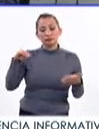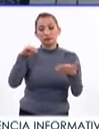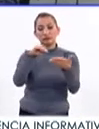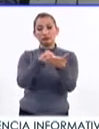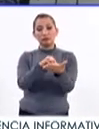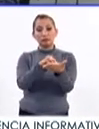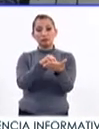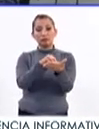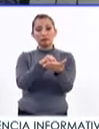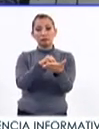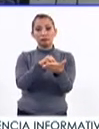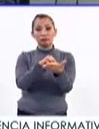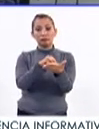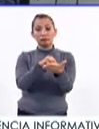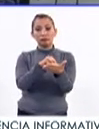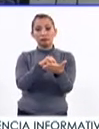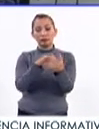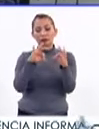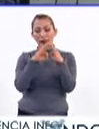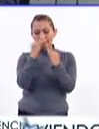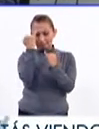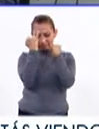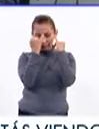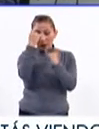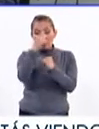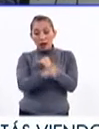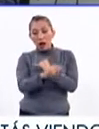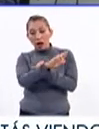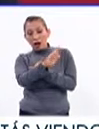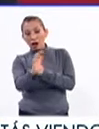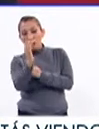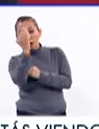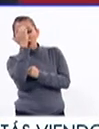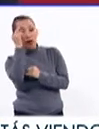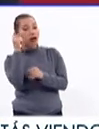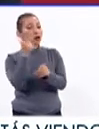establecerá el mecanismo para reconocer